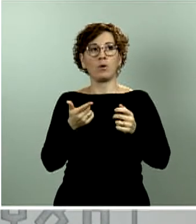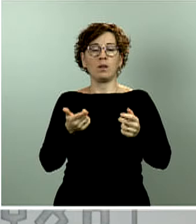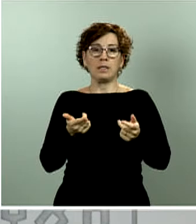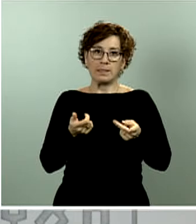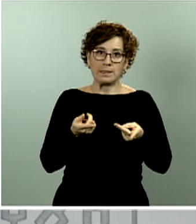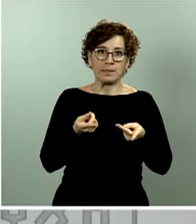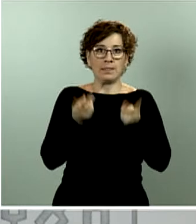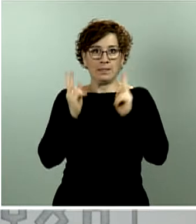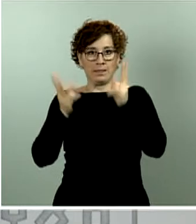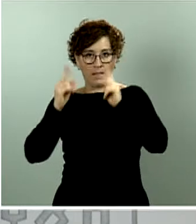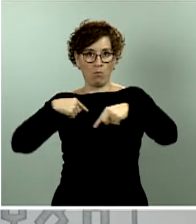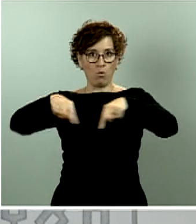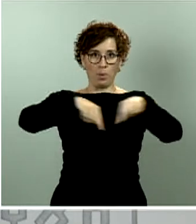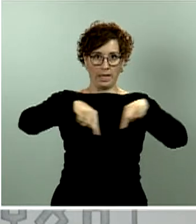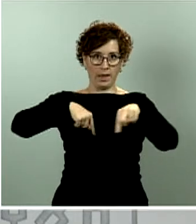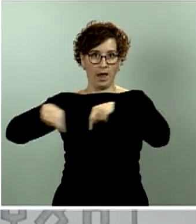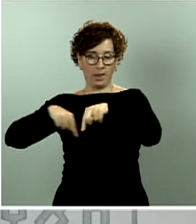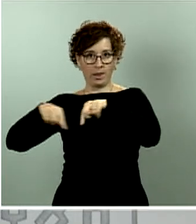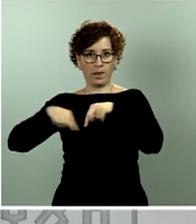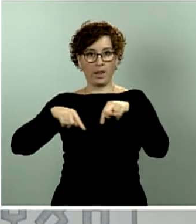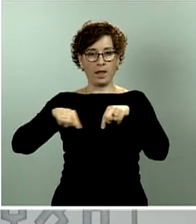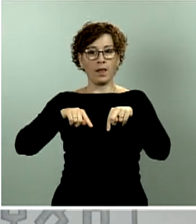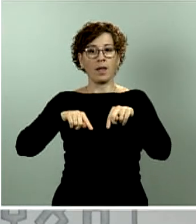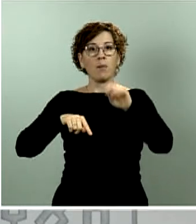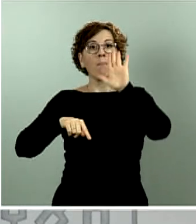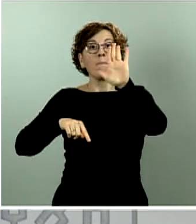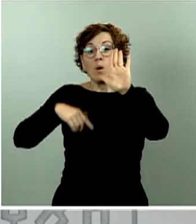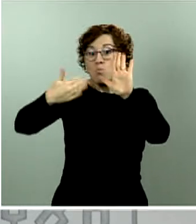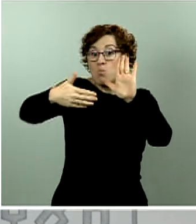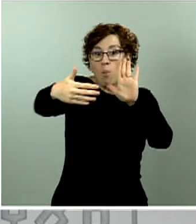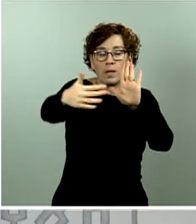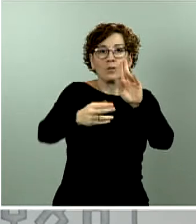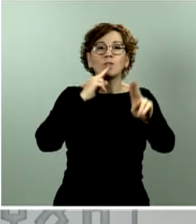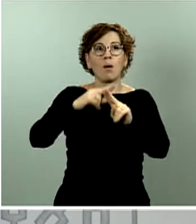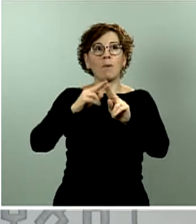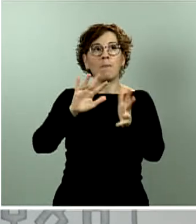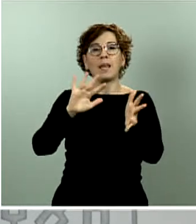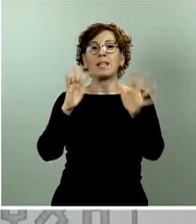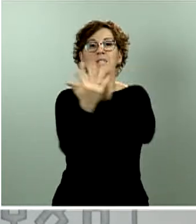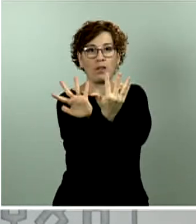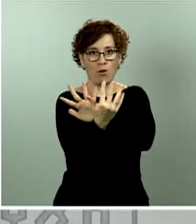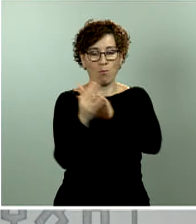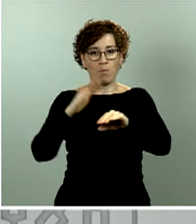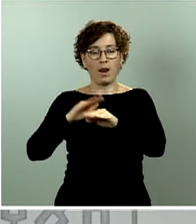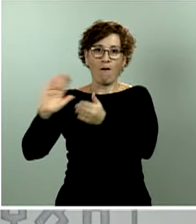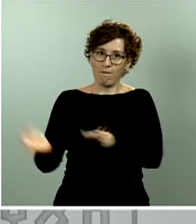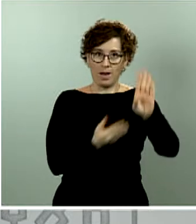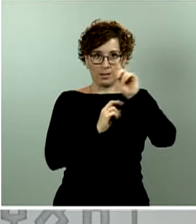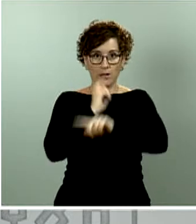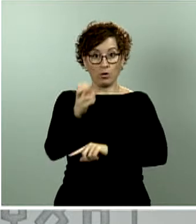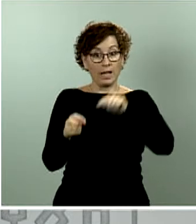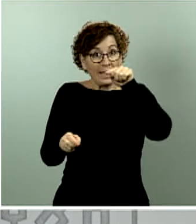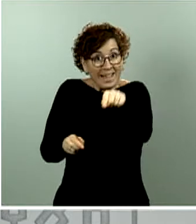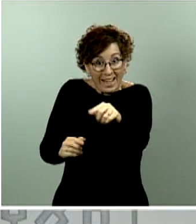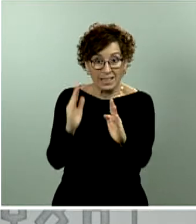momento se empezarán a plantear los procesos de transición hacia otras fases. Los indicadores que nos interesarán en ese momento serán